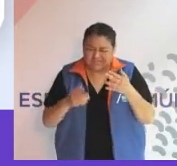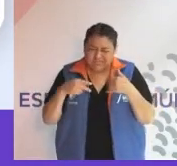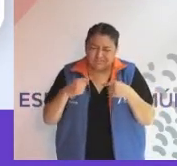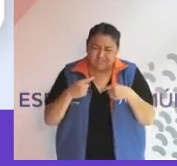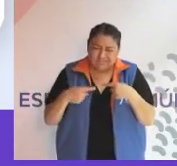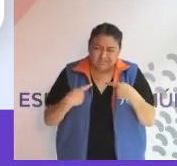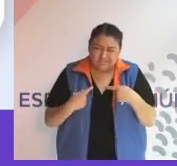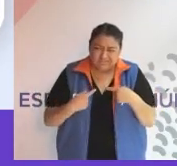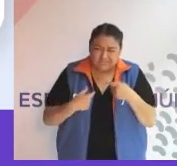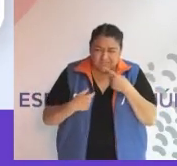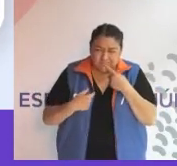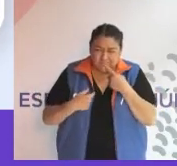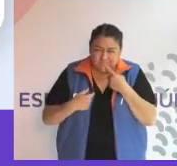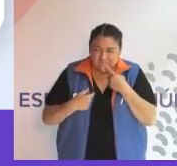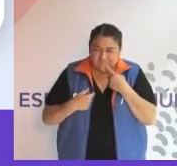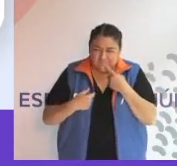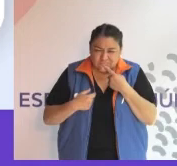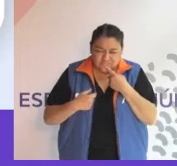La tenemos.